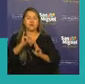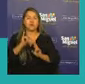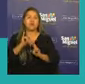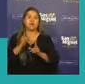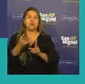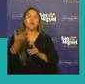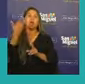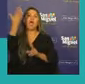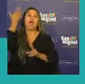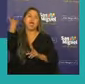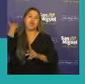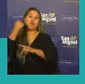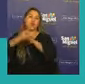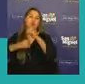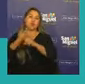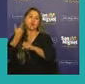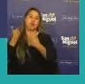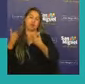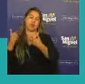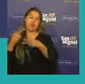anteriores.